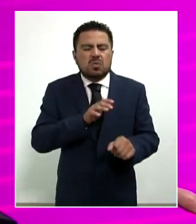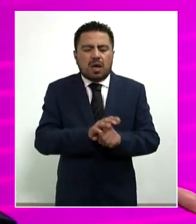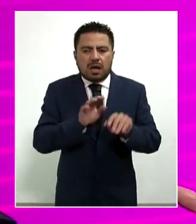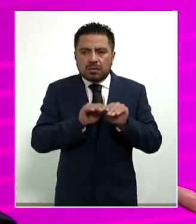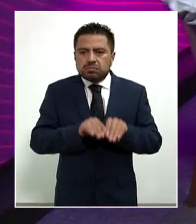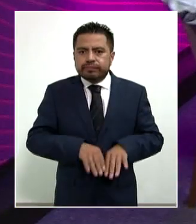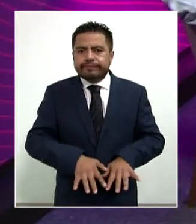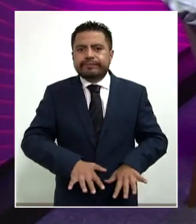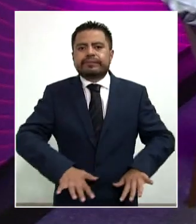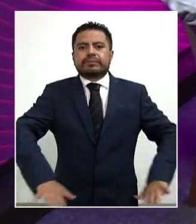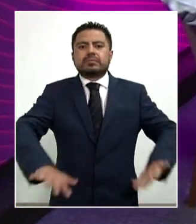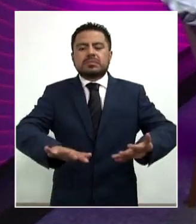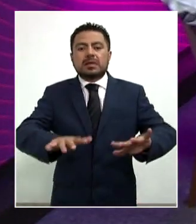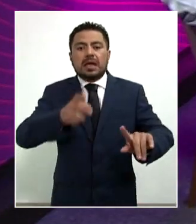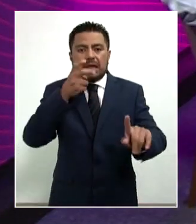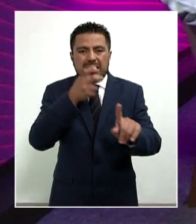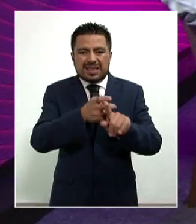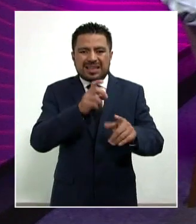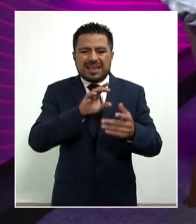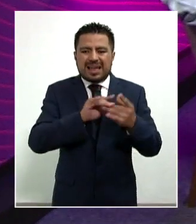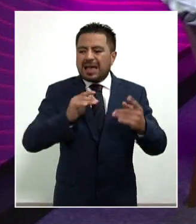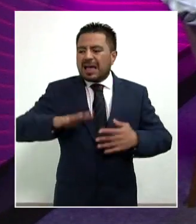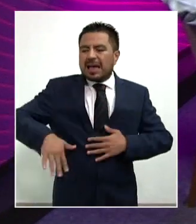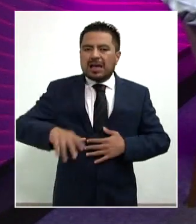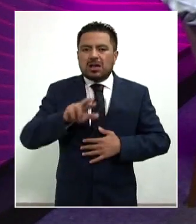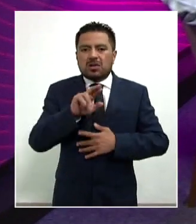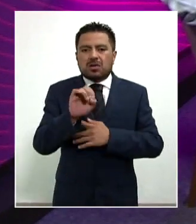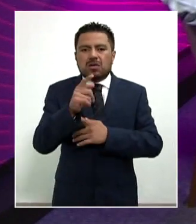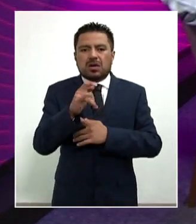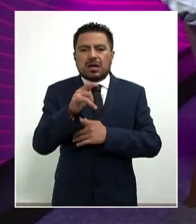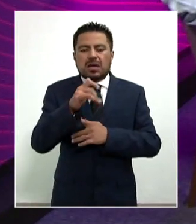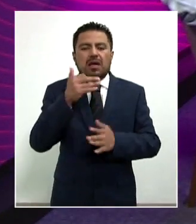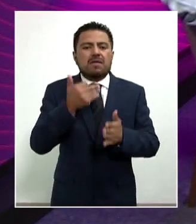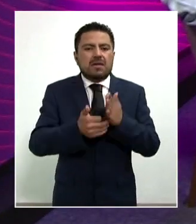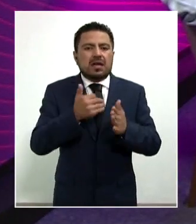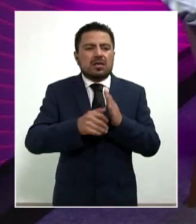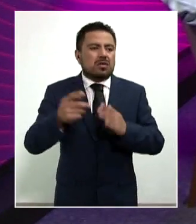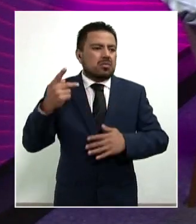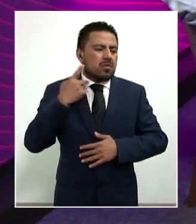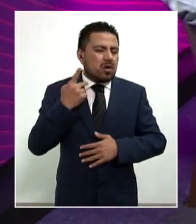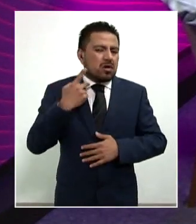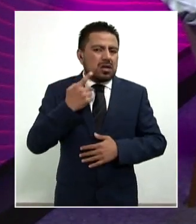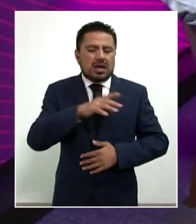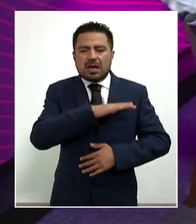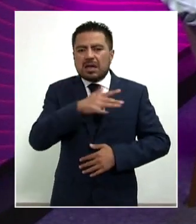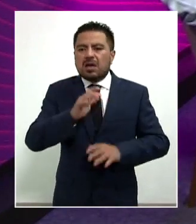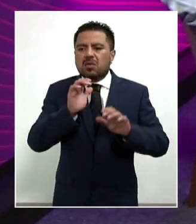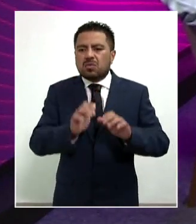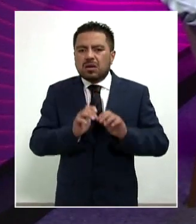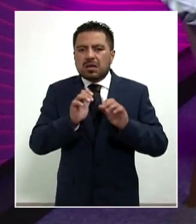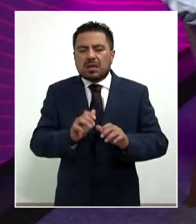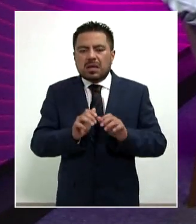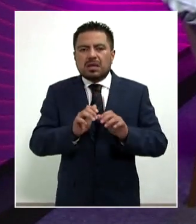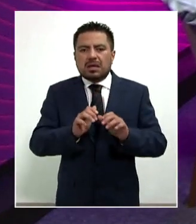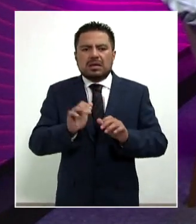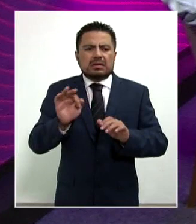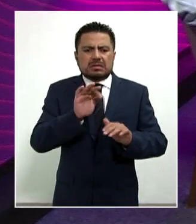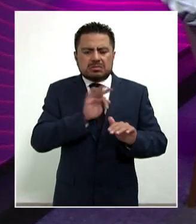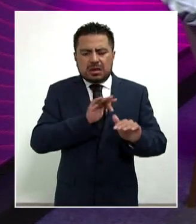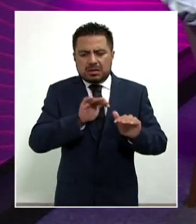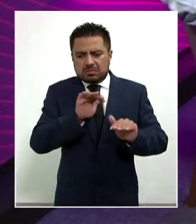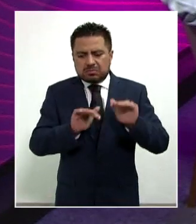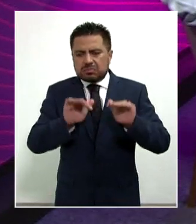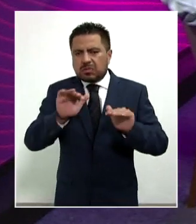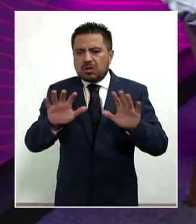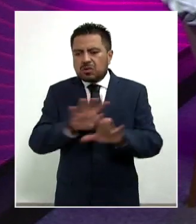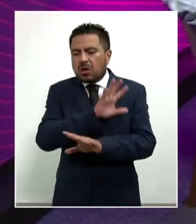tiene esto? Lo decía Rogelio hace un momento, hay una falta de una política general del cuidado que equilibre las cargas